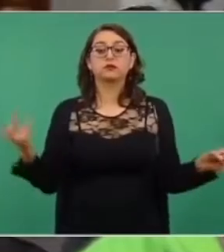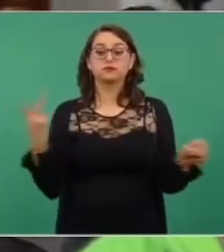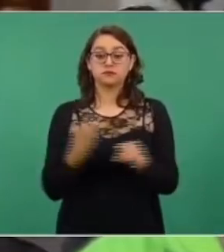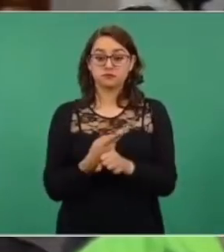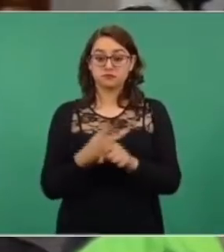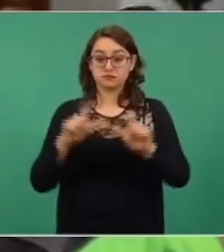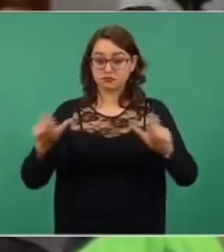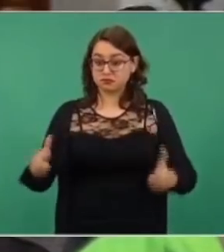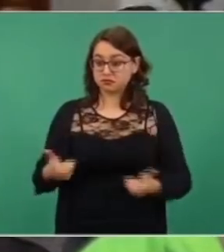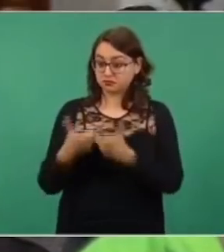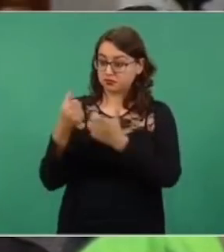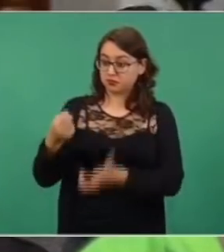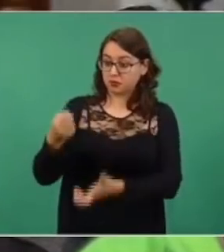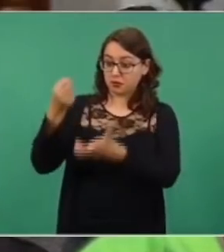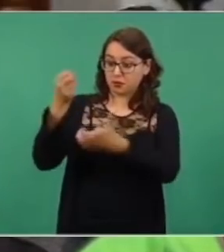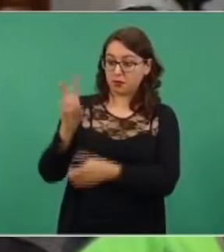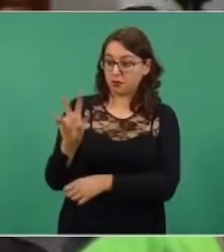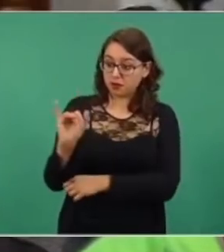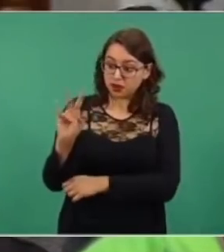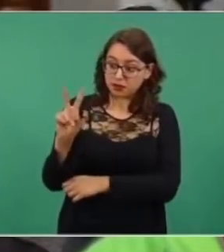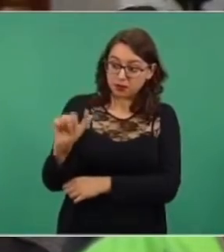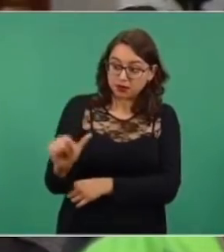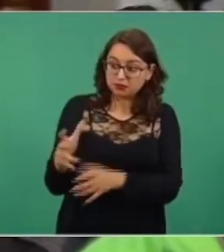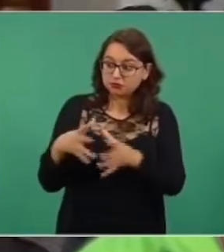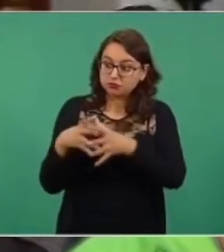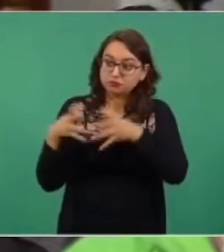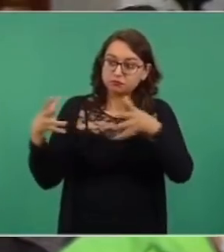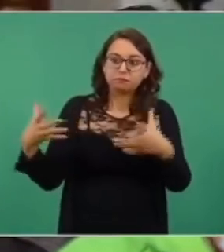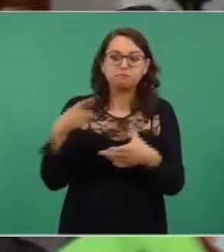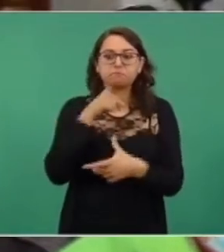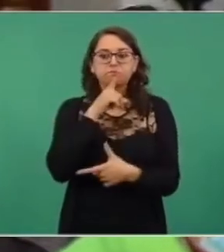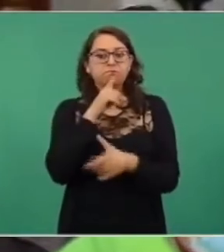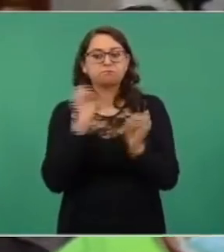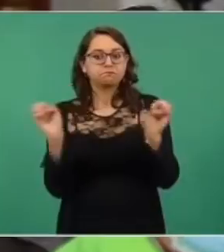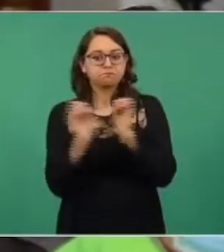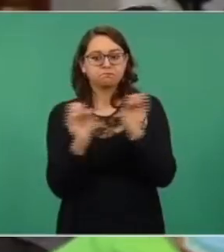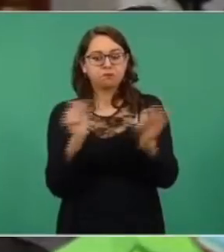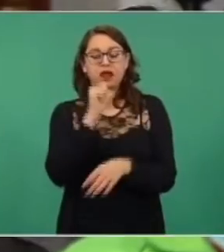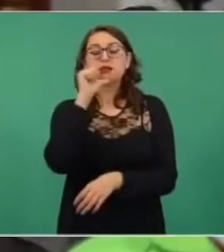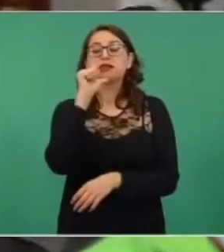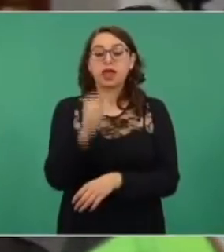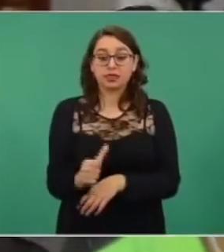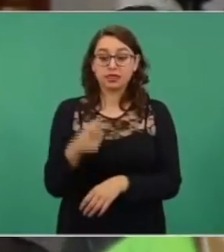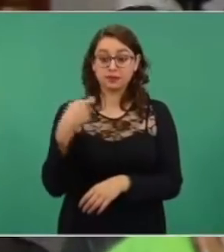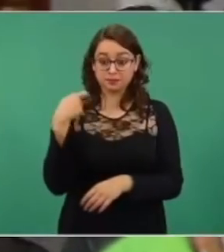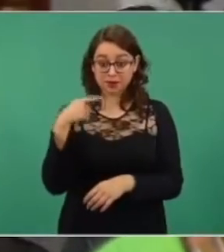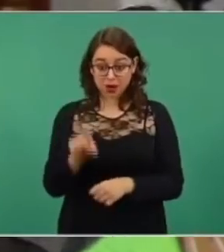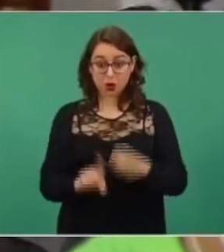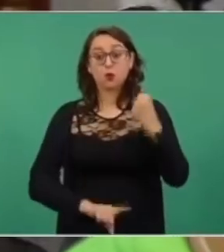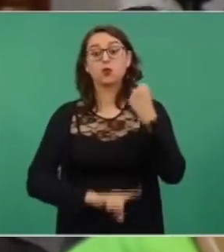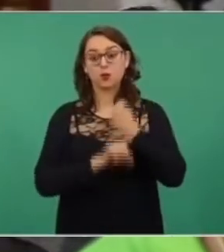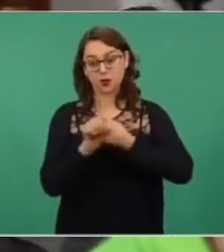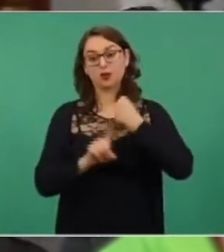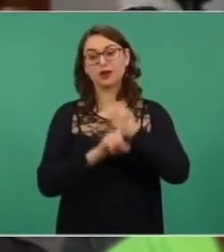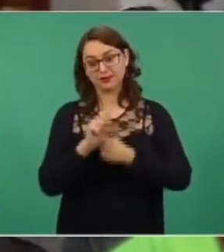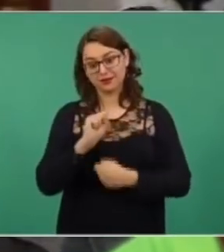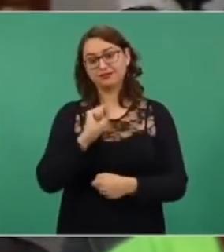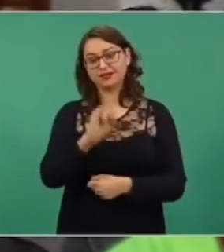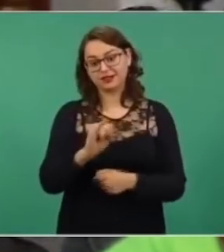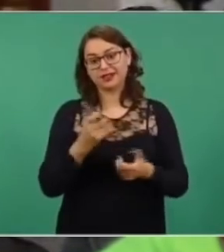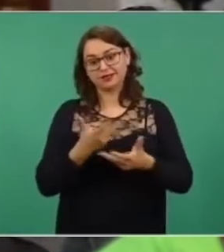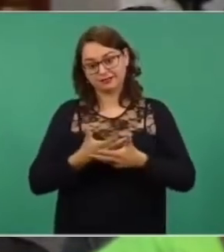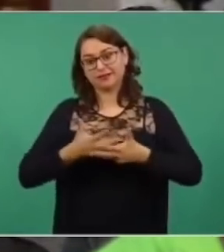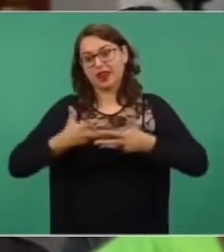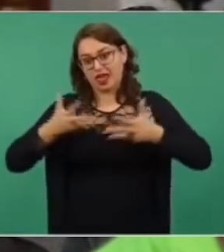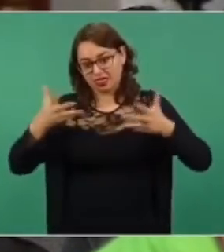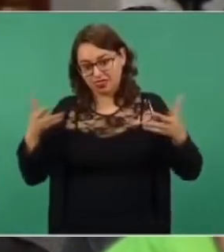no ha crecido en número de emisoras, pero sí la disputa con la Bolsa